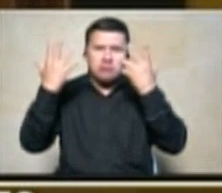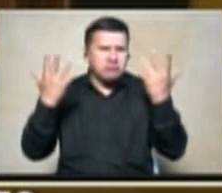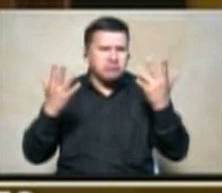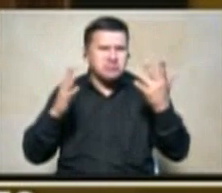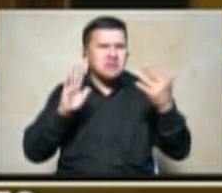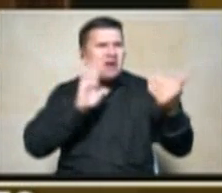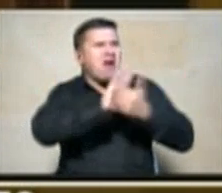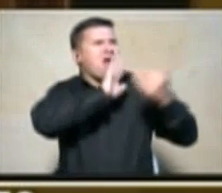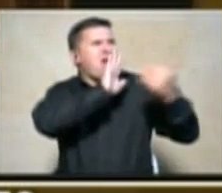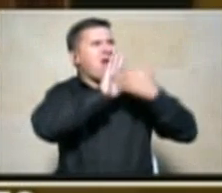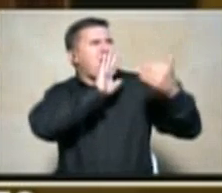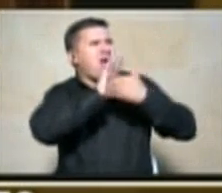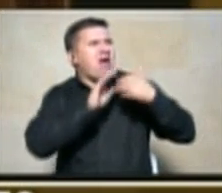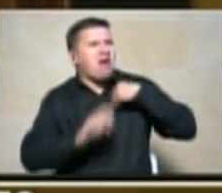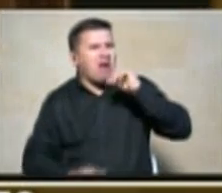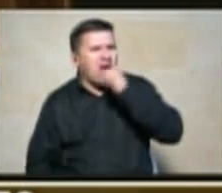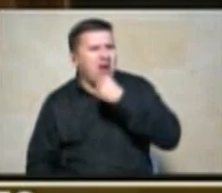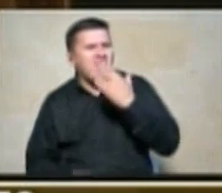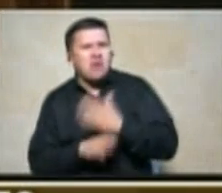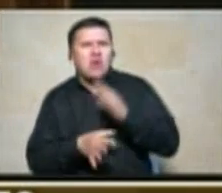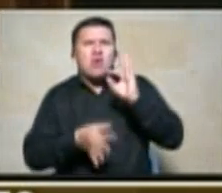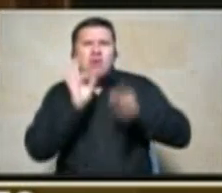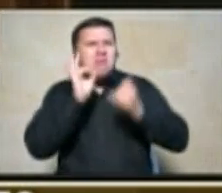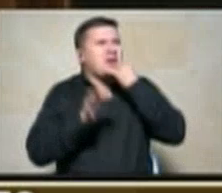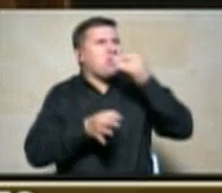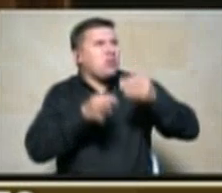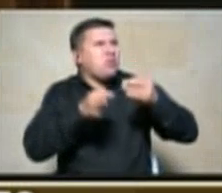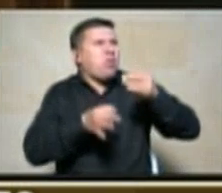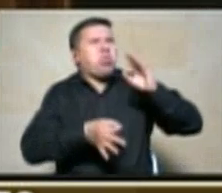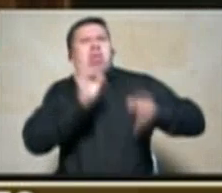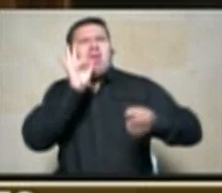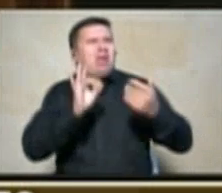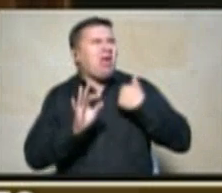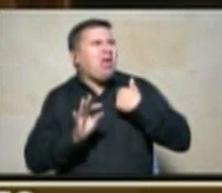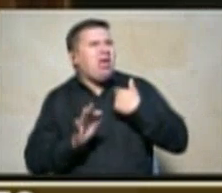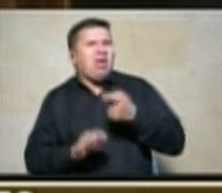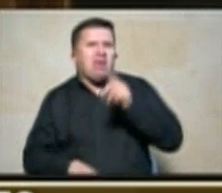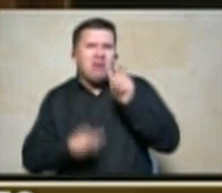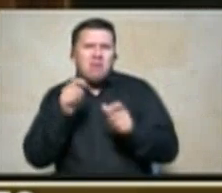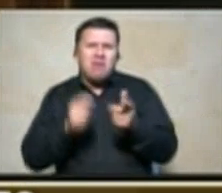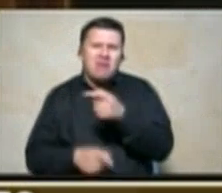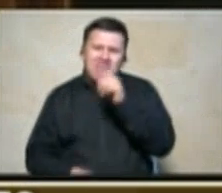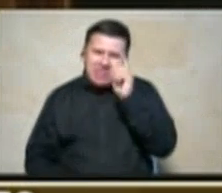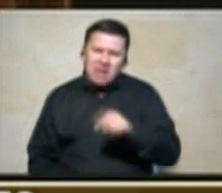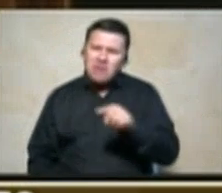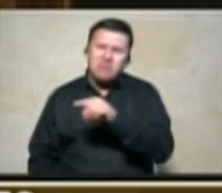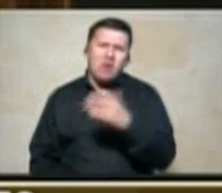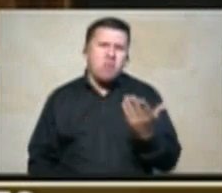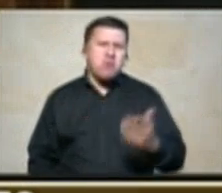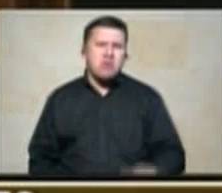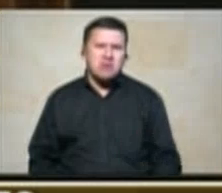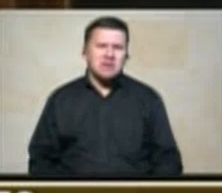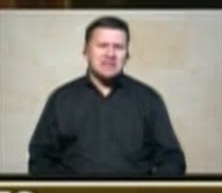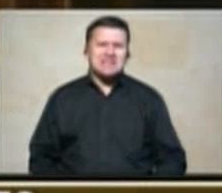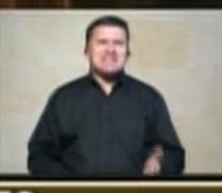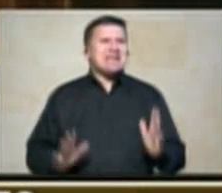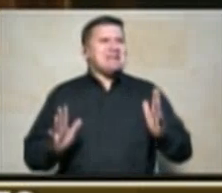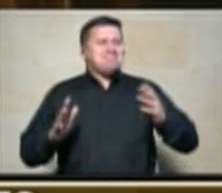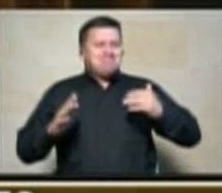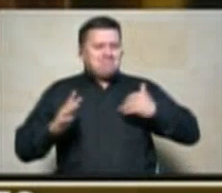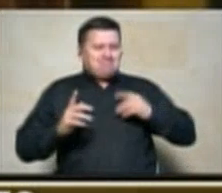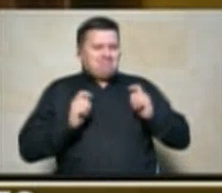hoy simplemente tienen que desalojar, hoy simplemente tienen que